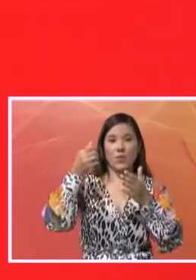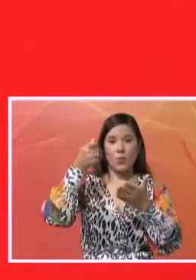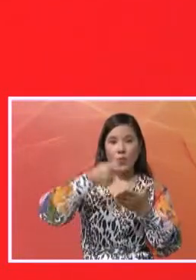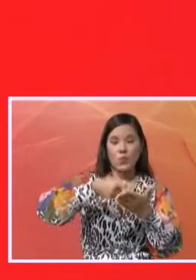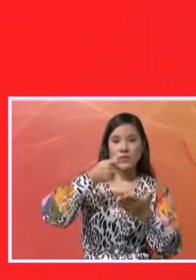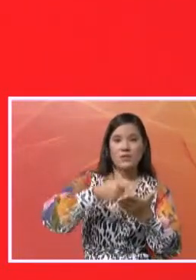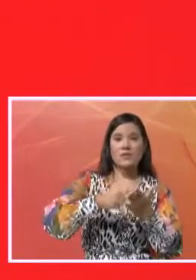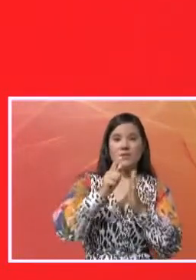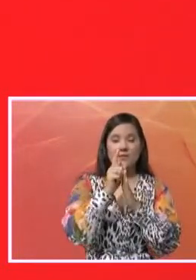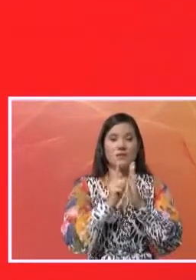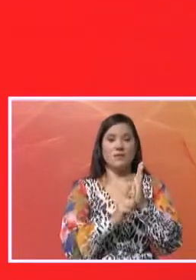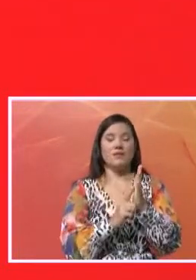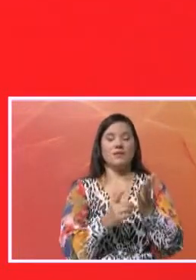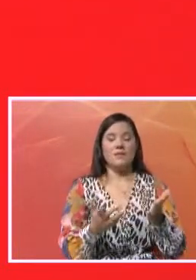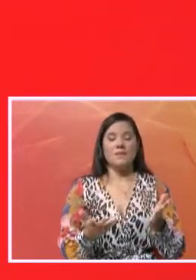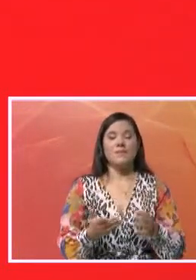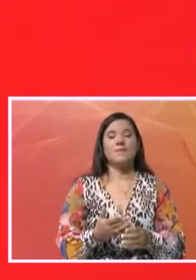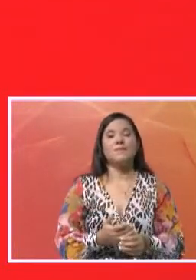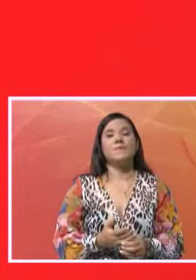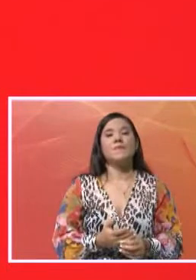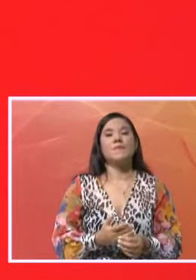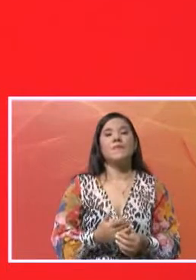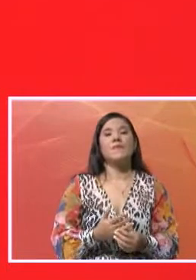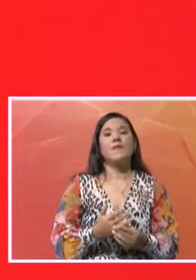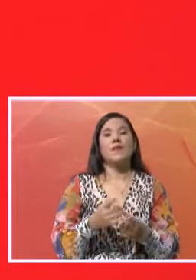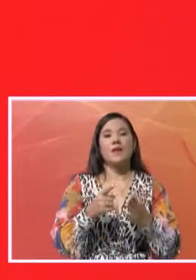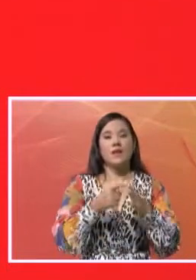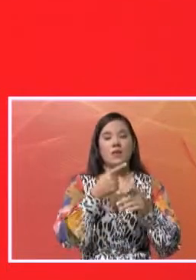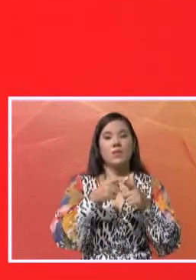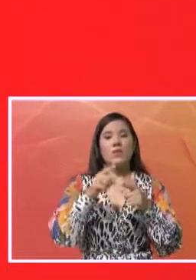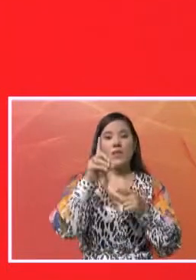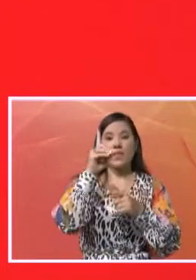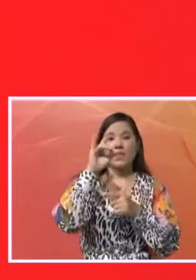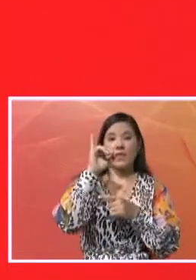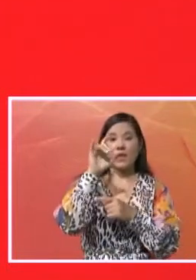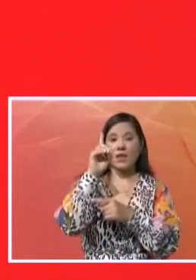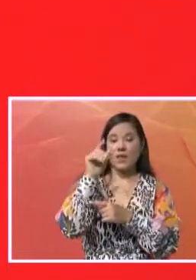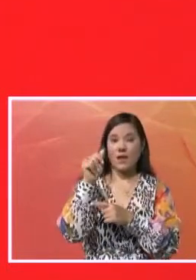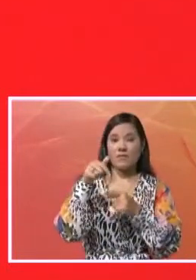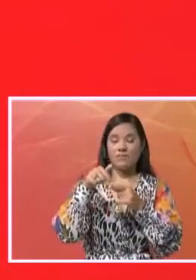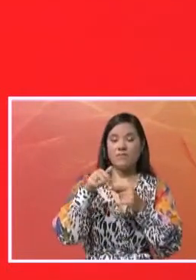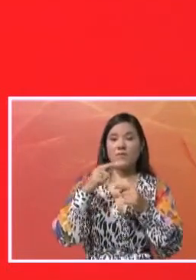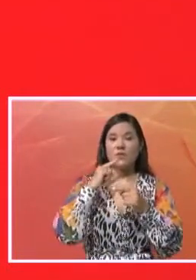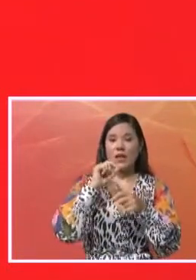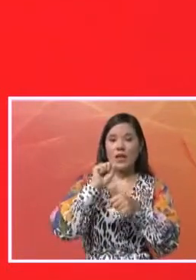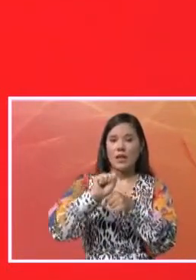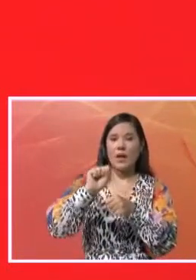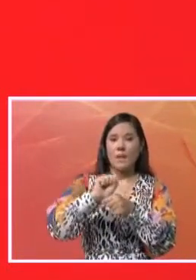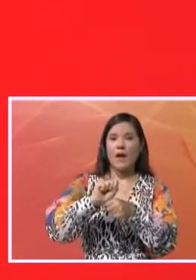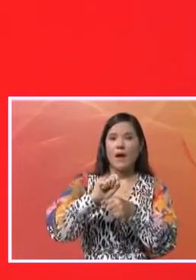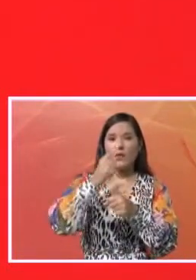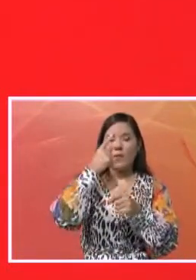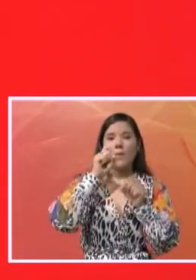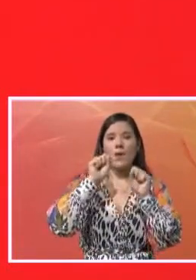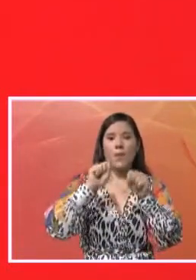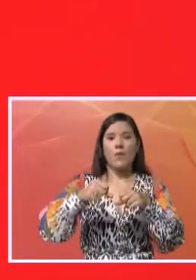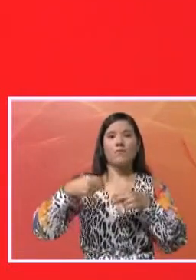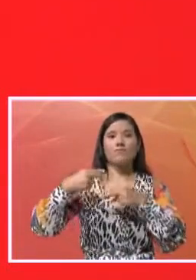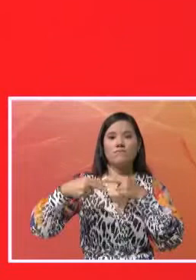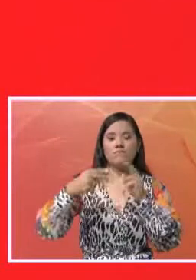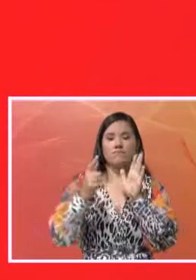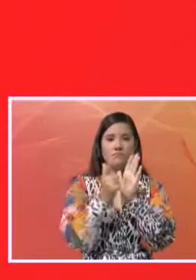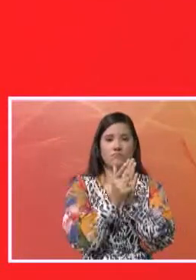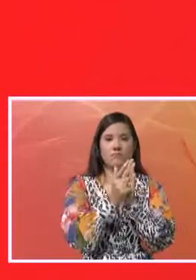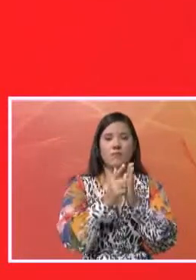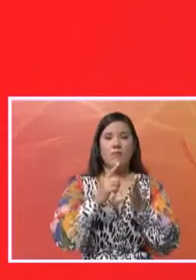económico de la ciudadanía dominicana entonces en el caso de la vida trabajamos para que este tipo de casos puedan tener una resolución de